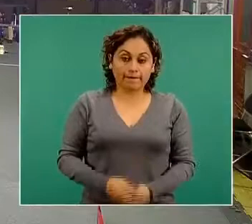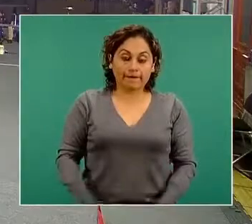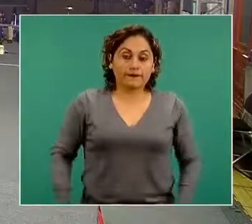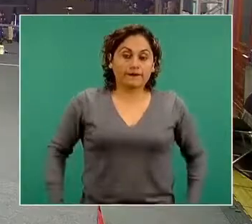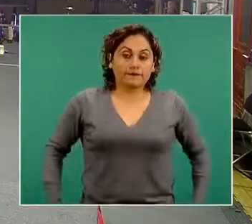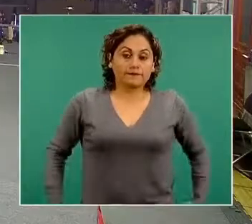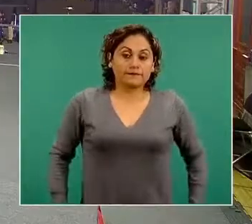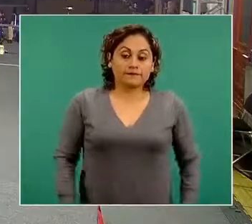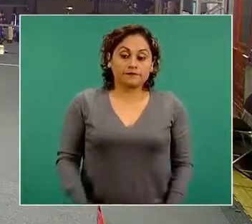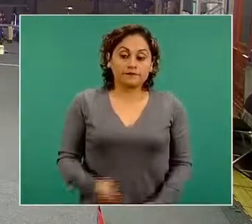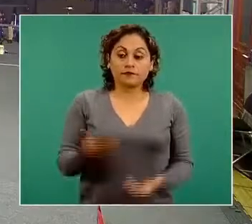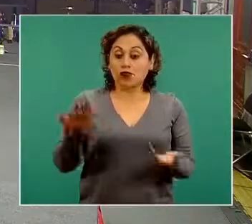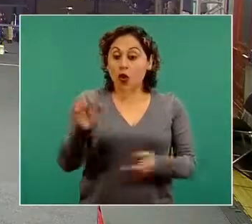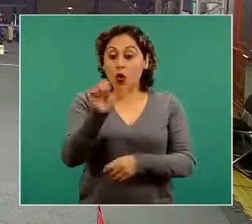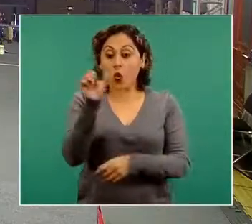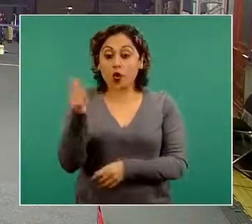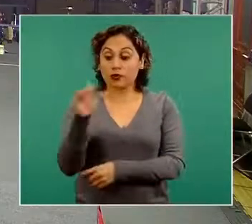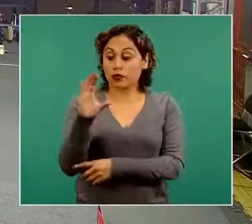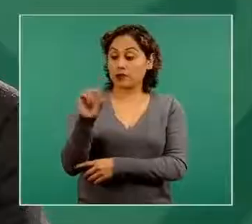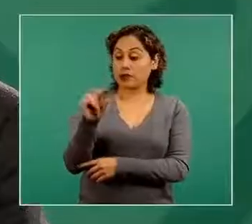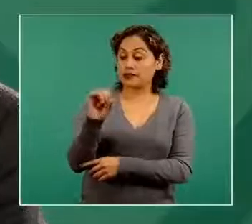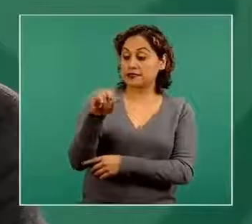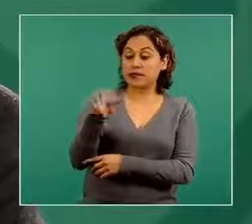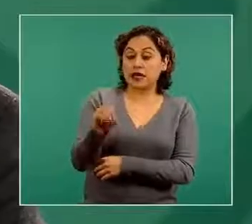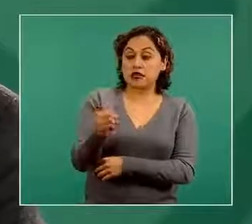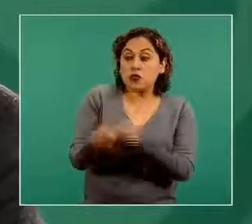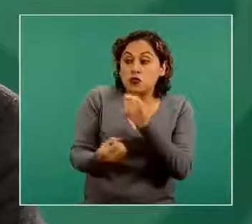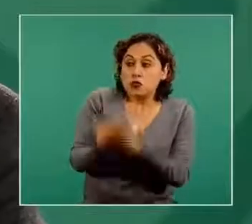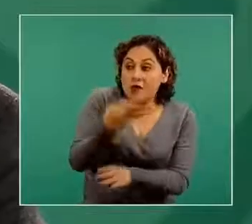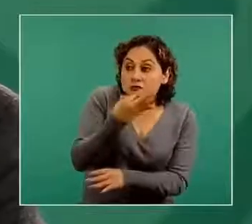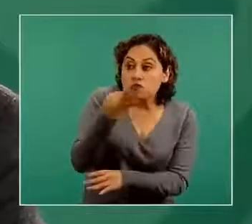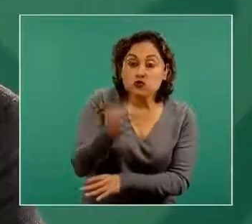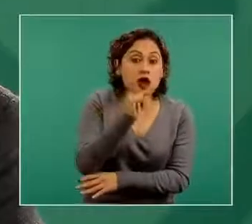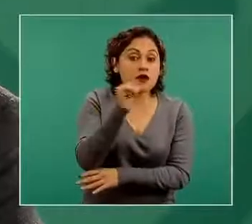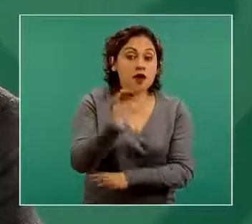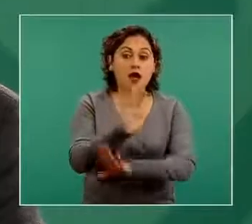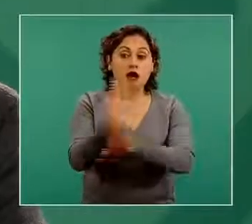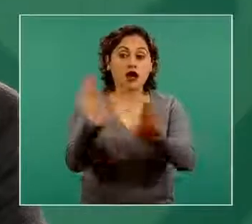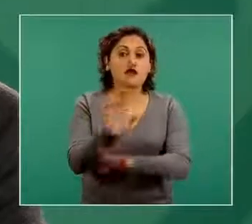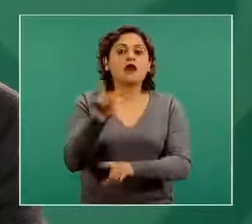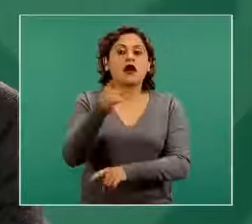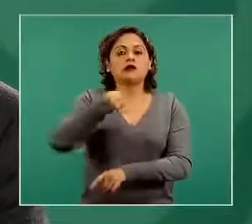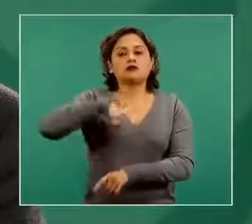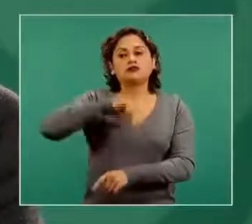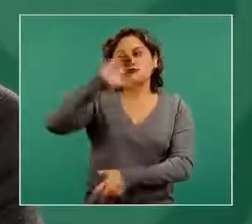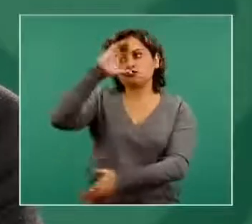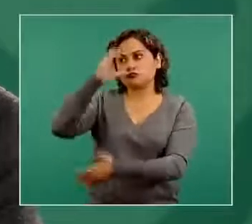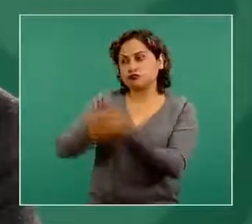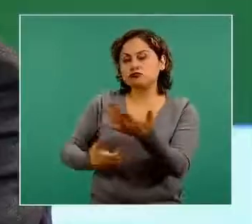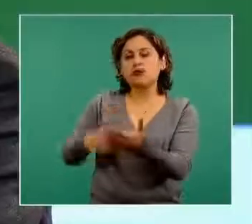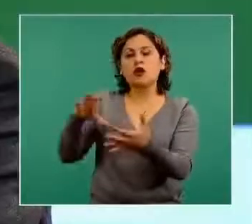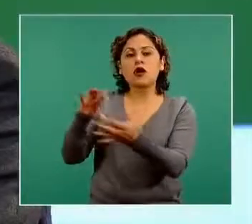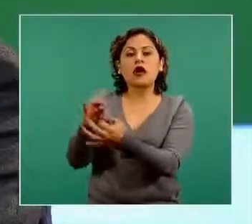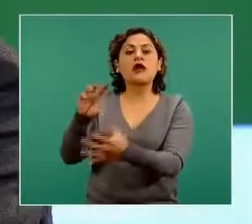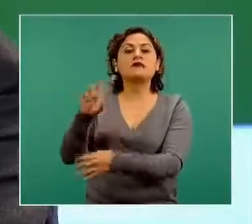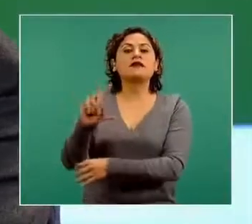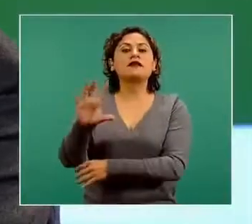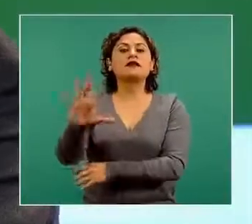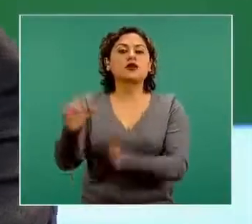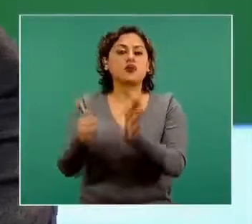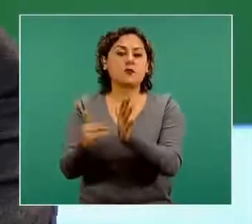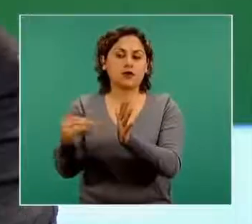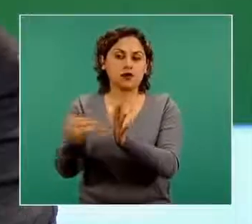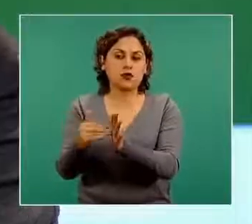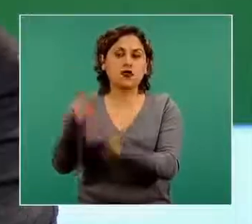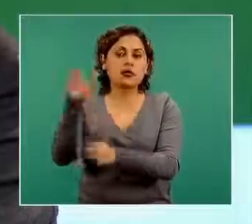Y CanSino no hay ninguna novedad, seguimos en el mismo plan, se contrataron 35 millones, China los tendrá que enviar y mañana en